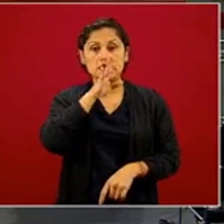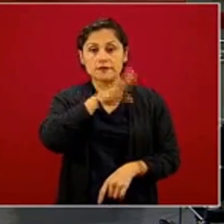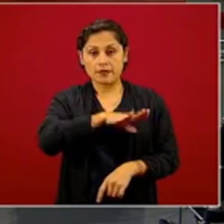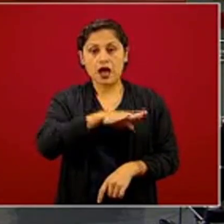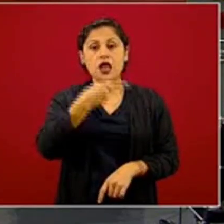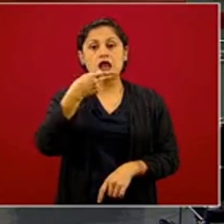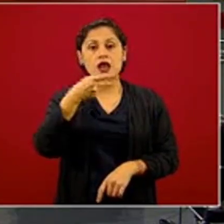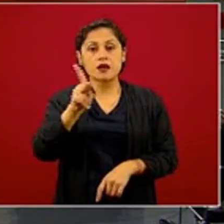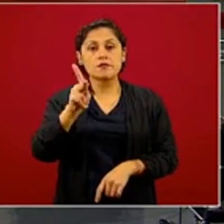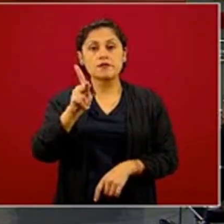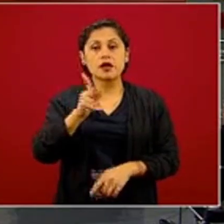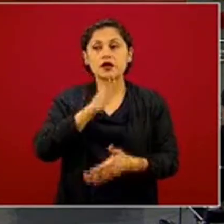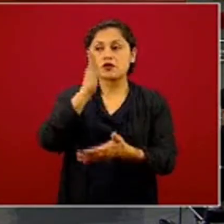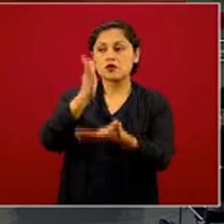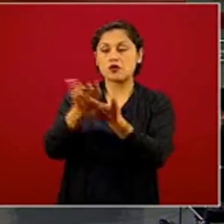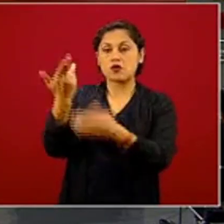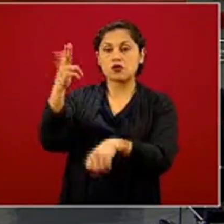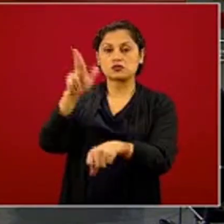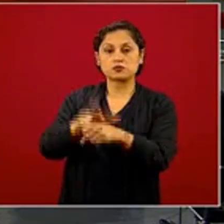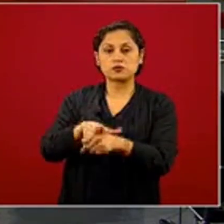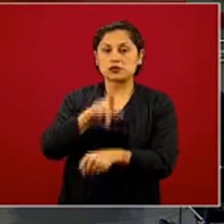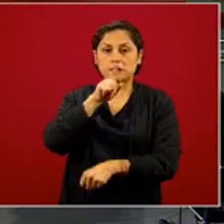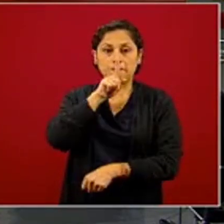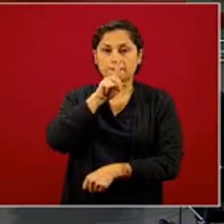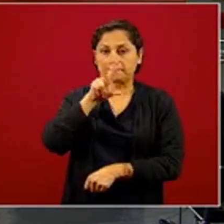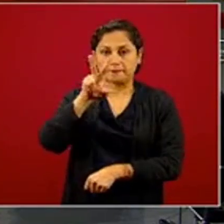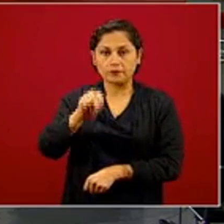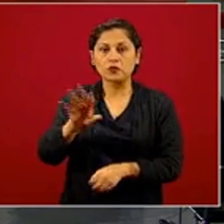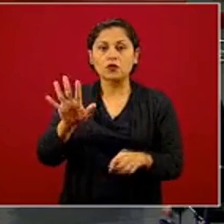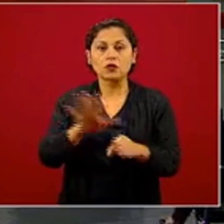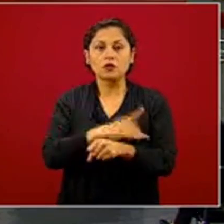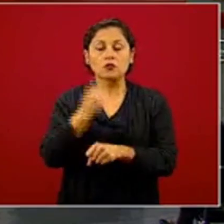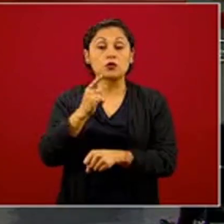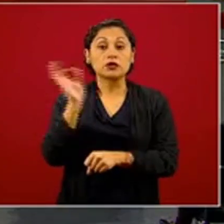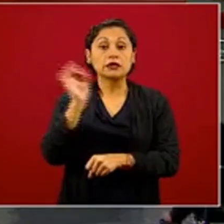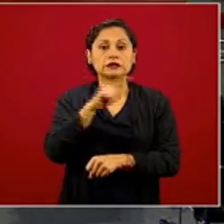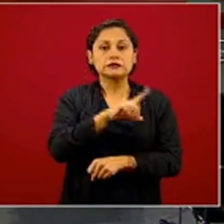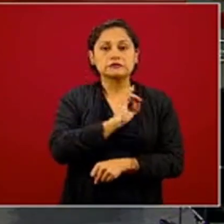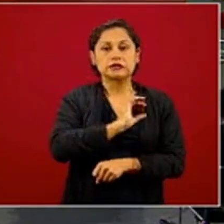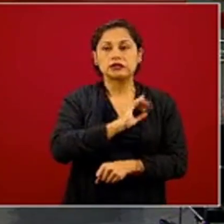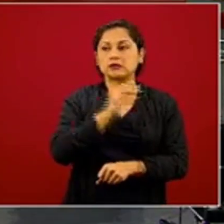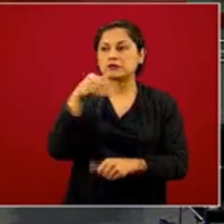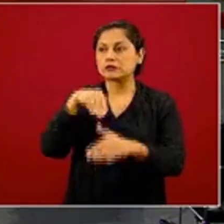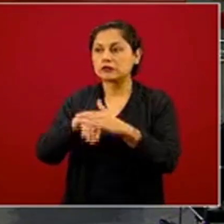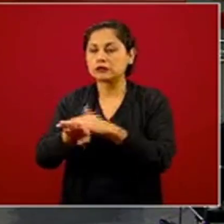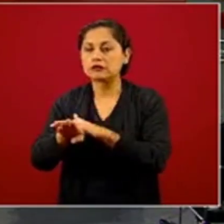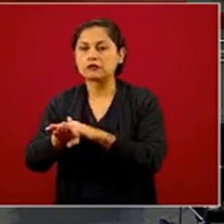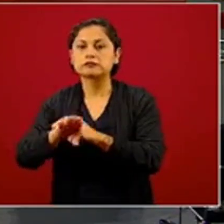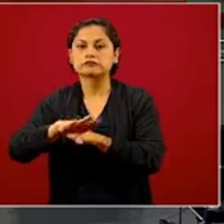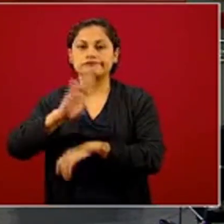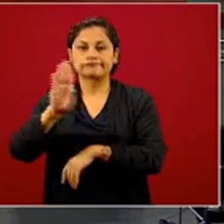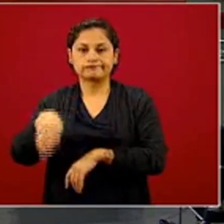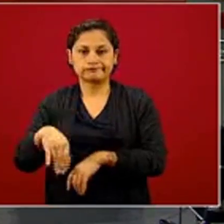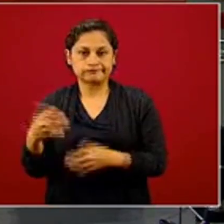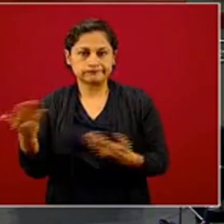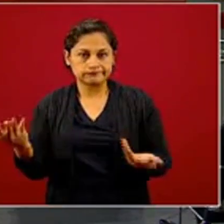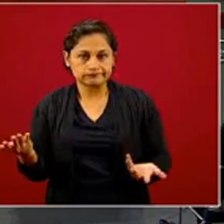no asistir a la clínica porque dicen, si entro ya no salgo. ¿Y por qué dicen si entro ya no